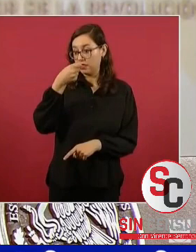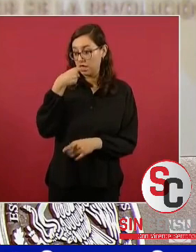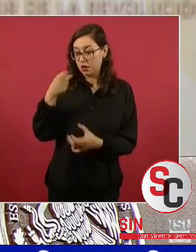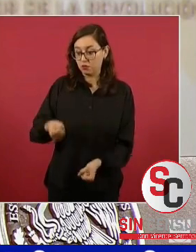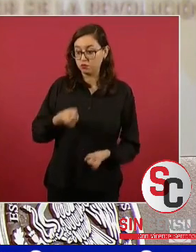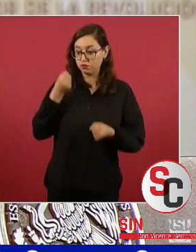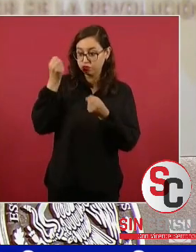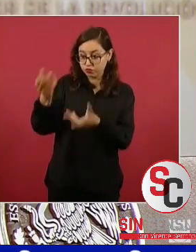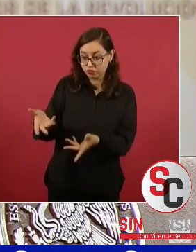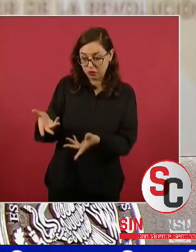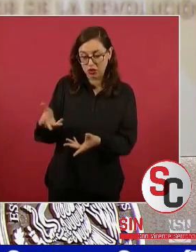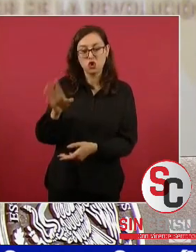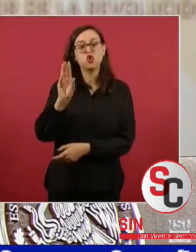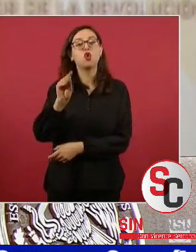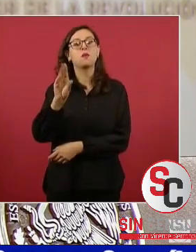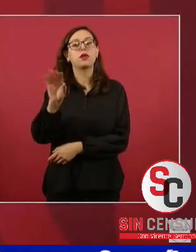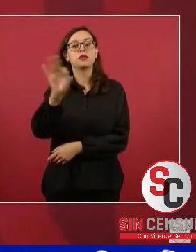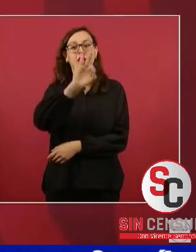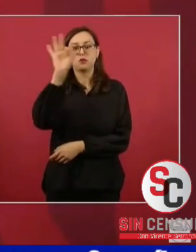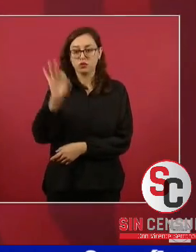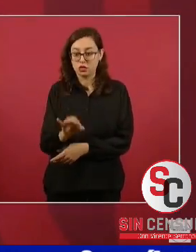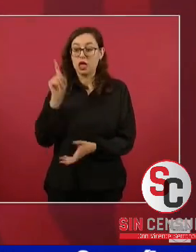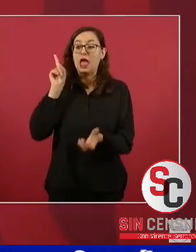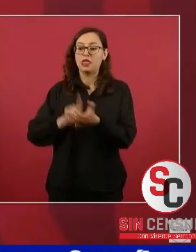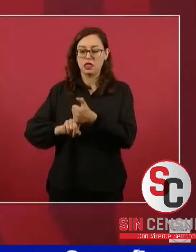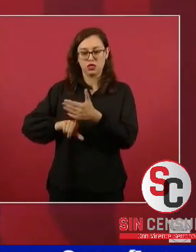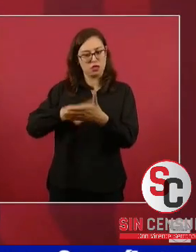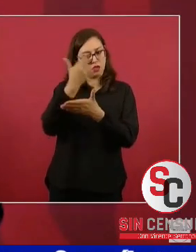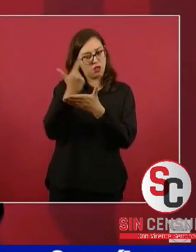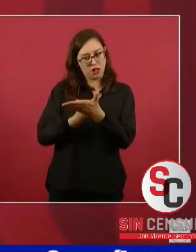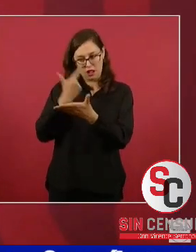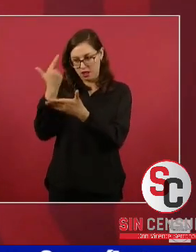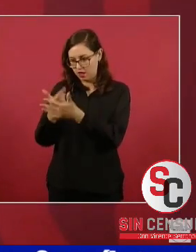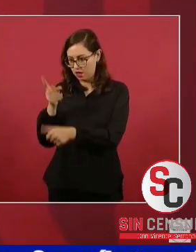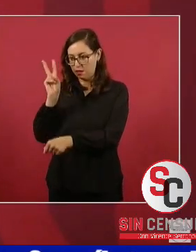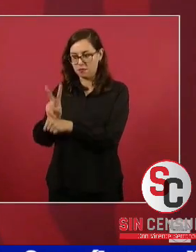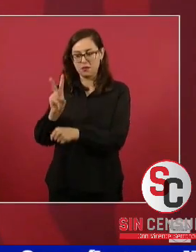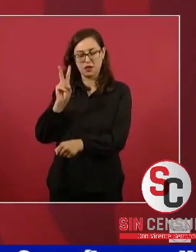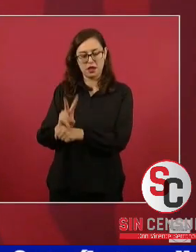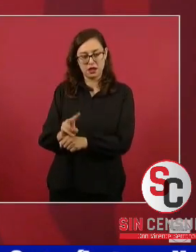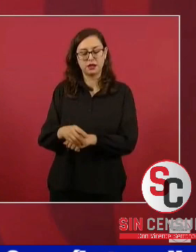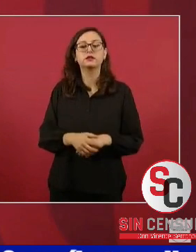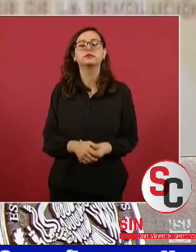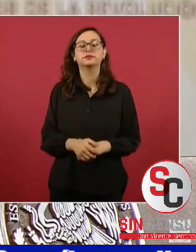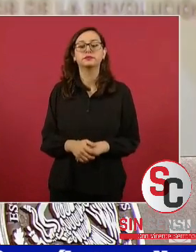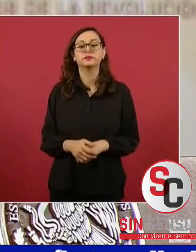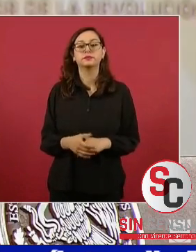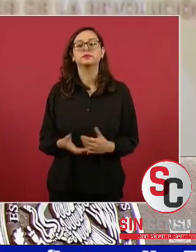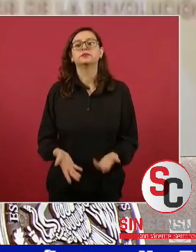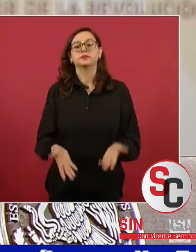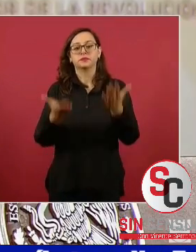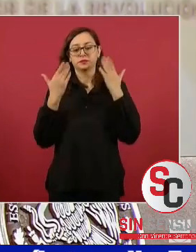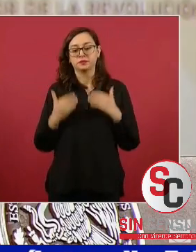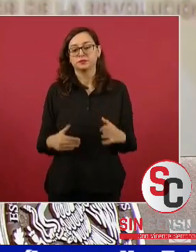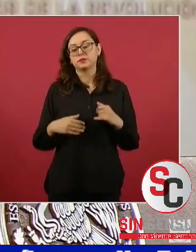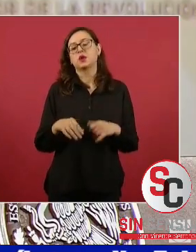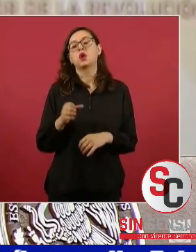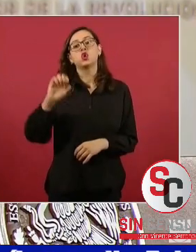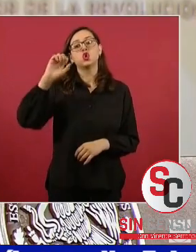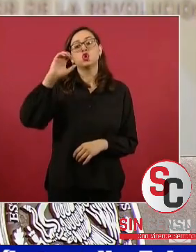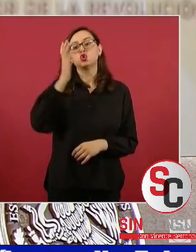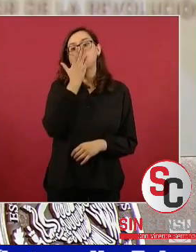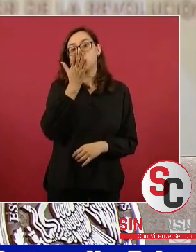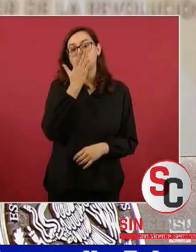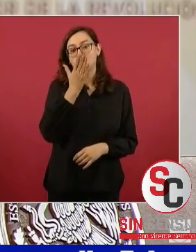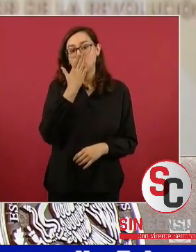también con el sistema de administración de insumos instalado en todas las unidades. Finalmente, en Sonora iniciamos la primera